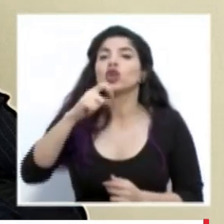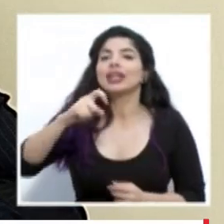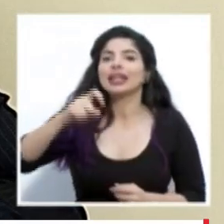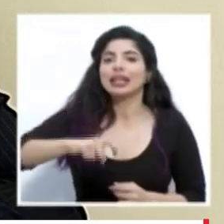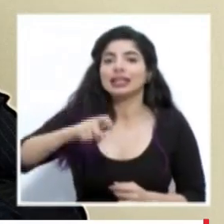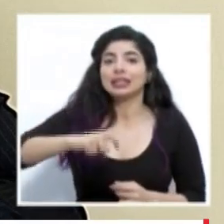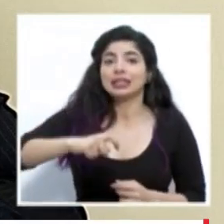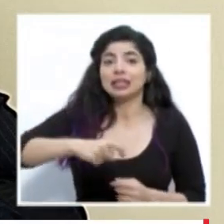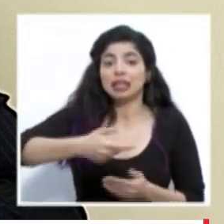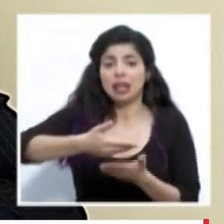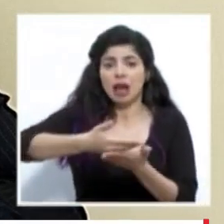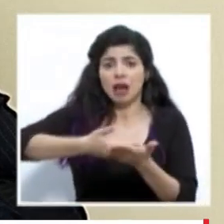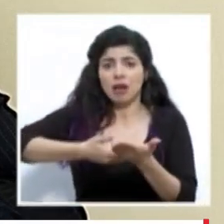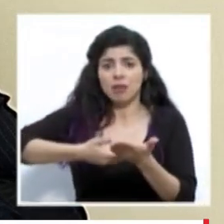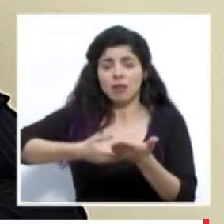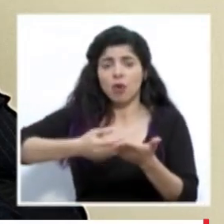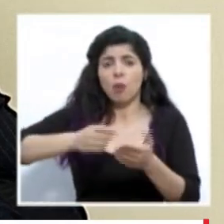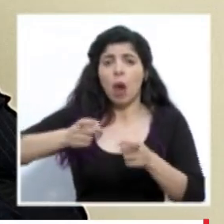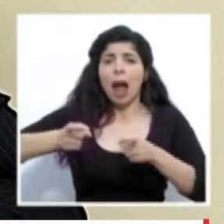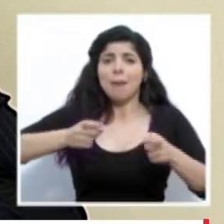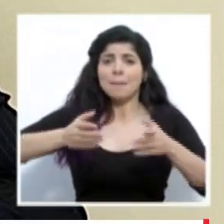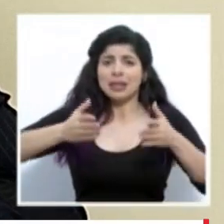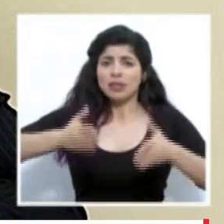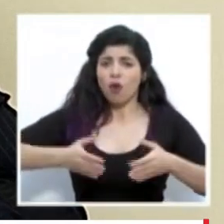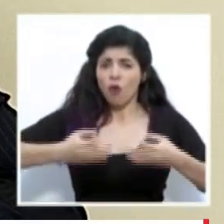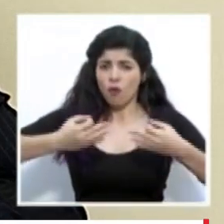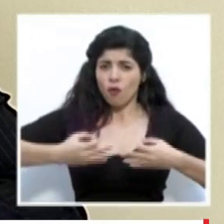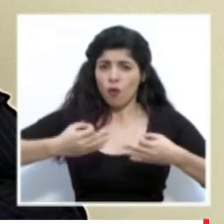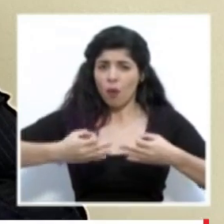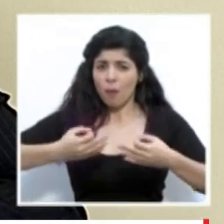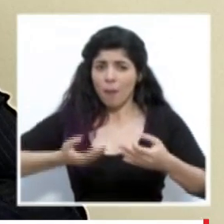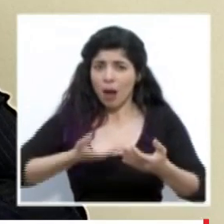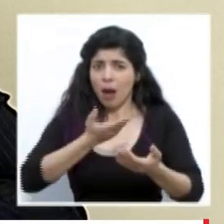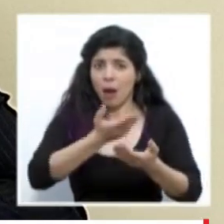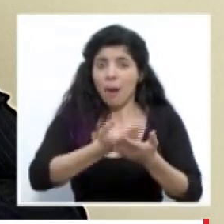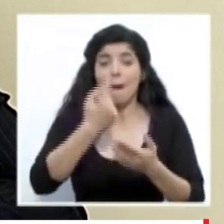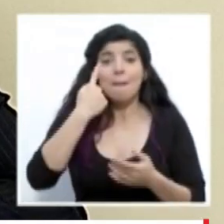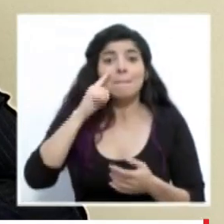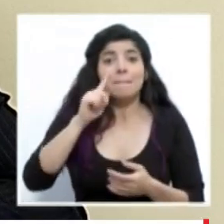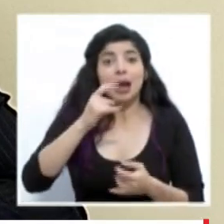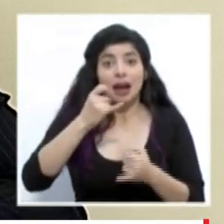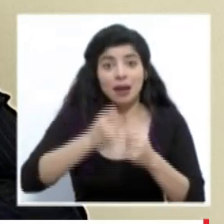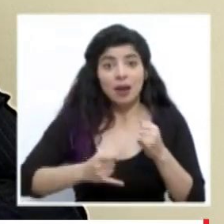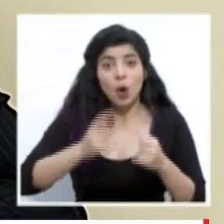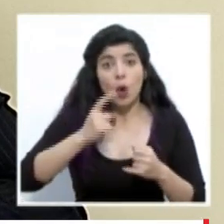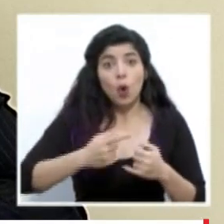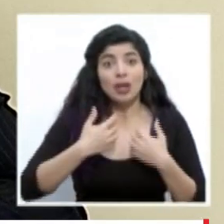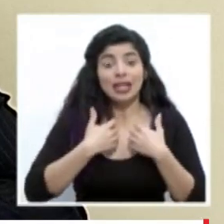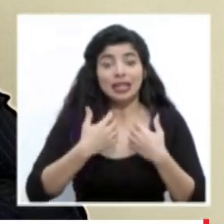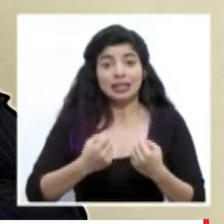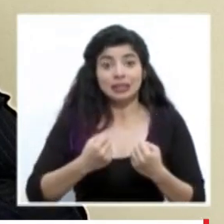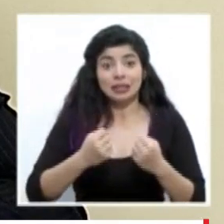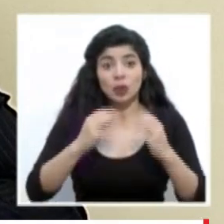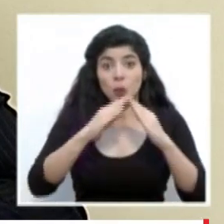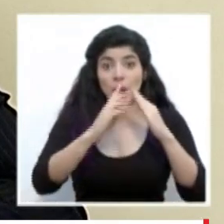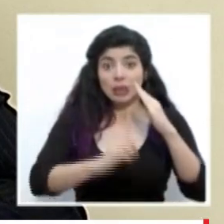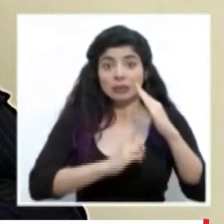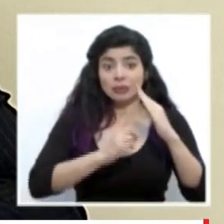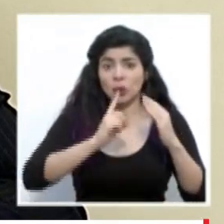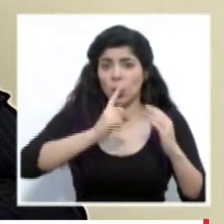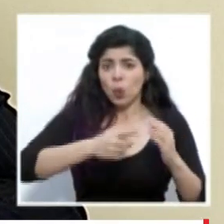una notificación, un acto administrativo para levantar la orden sanitaria de